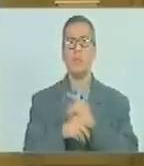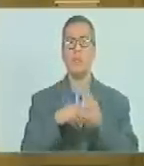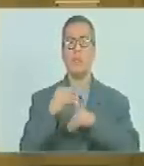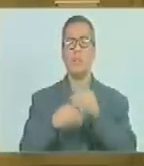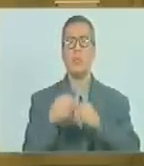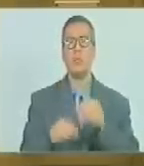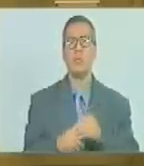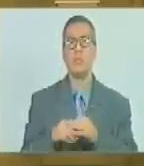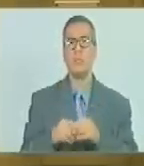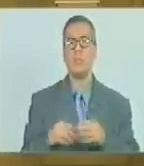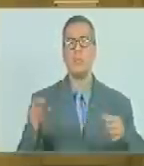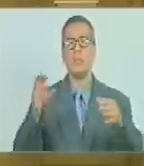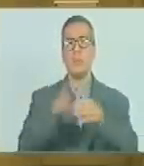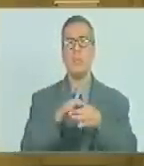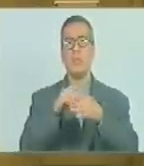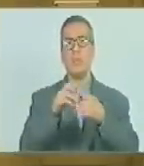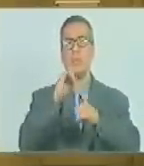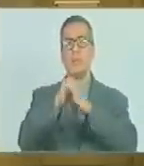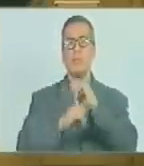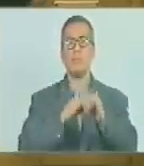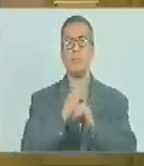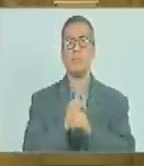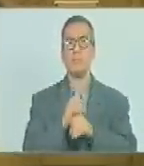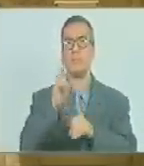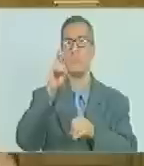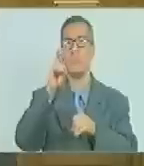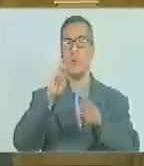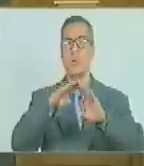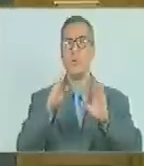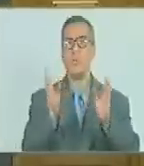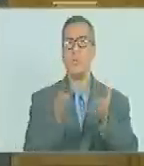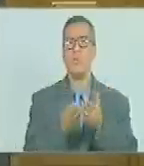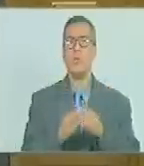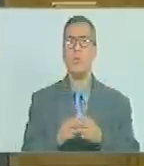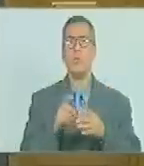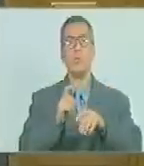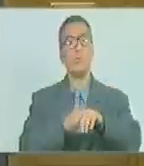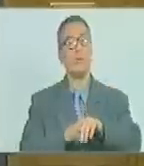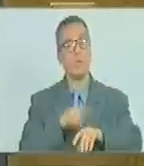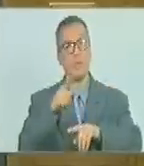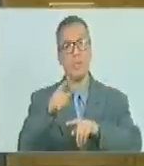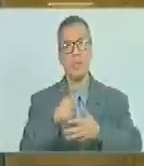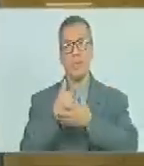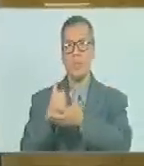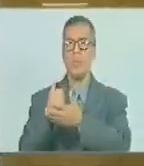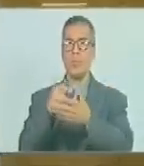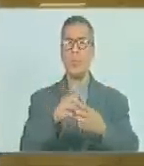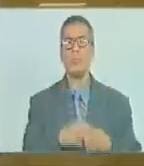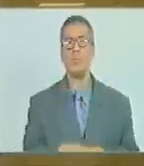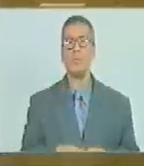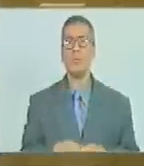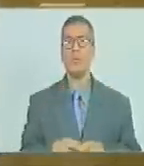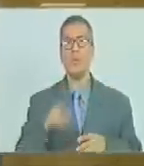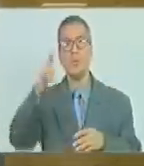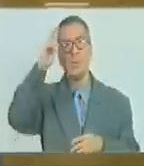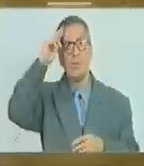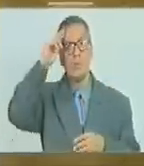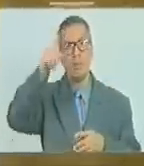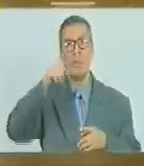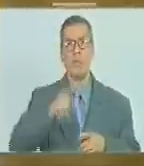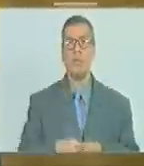dando en las relaciones internacionales. Un nuevo mundo caracterizado por la cooperación, por el respeto a